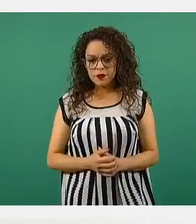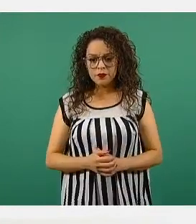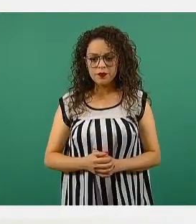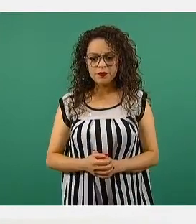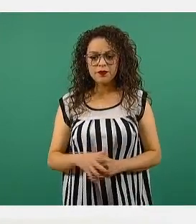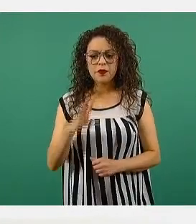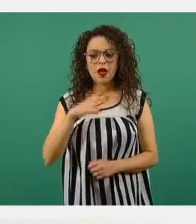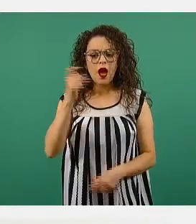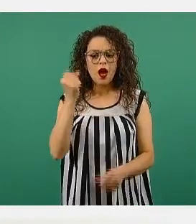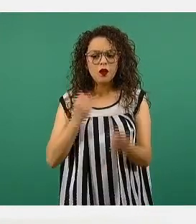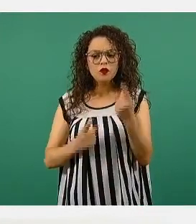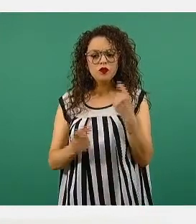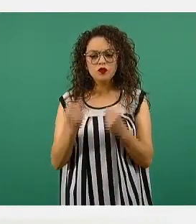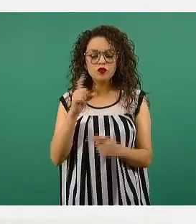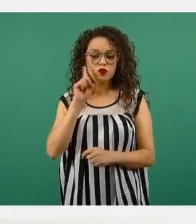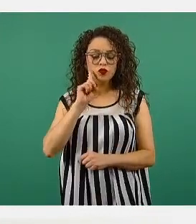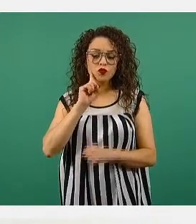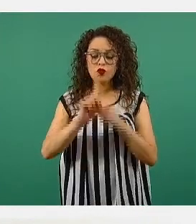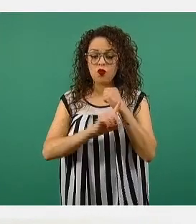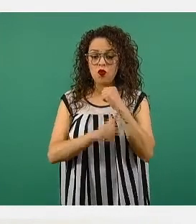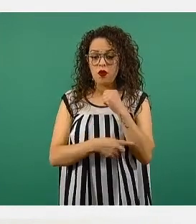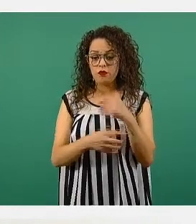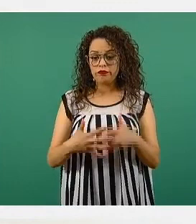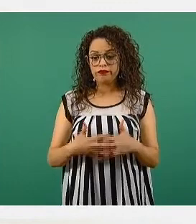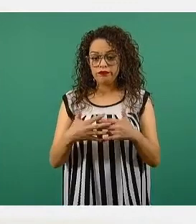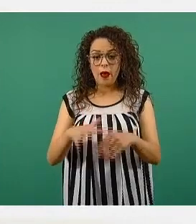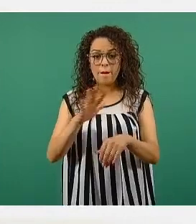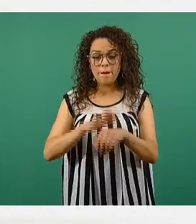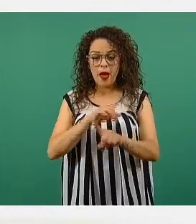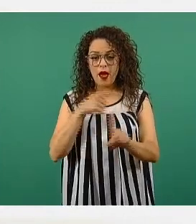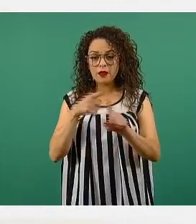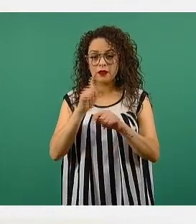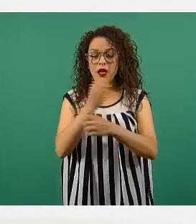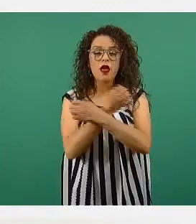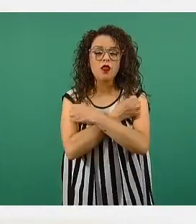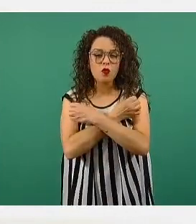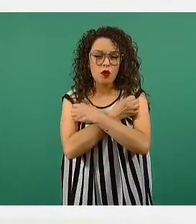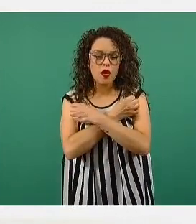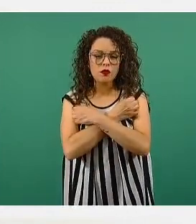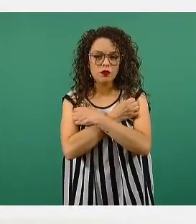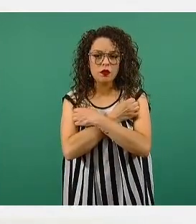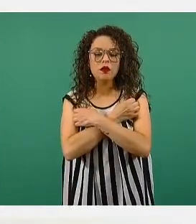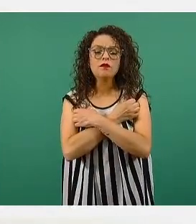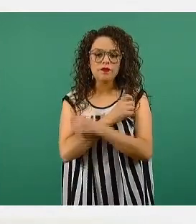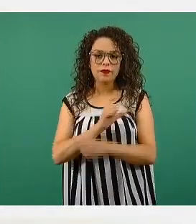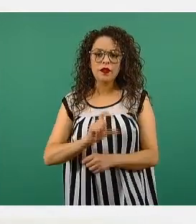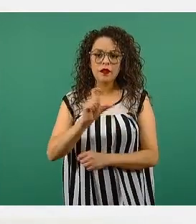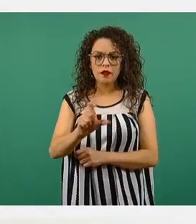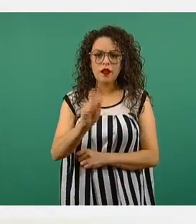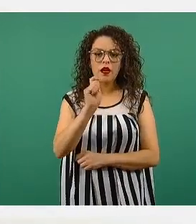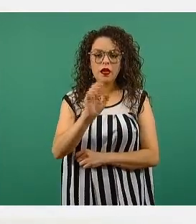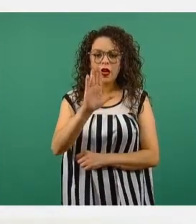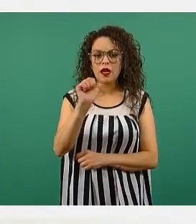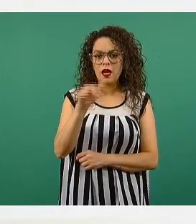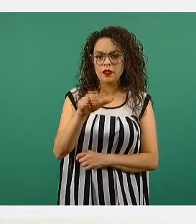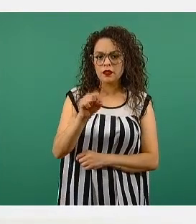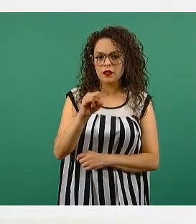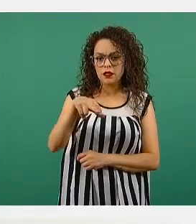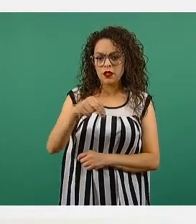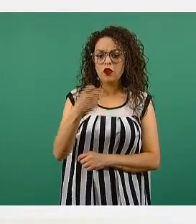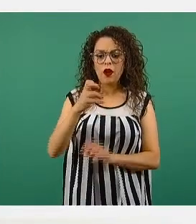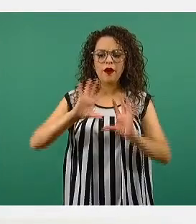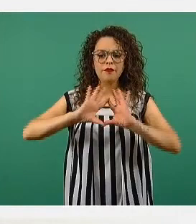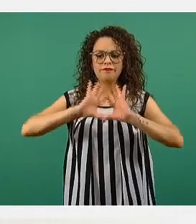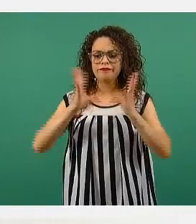Hay algunas mujeres embarazadas, especialmente en el sector educativo, que recibieron vacuna CanSino y por lo tanto serían ya de esquema